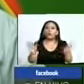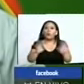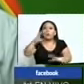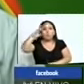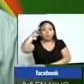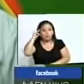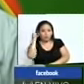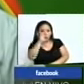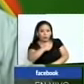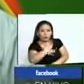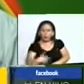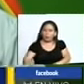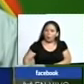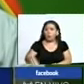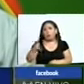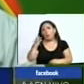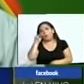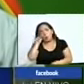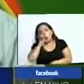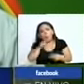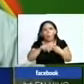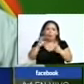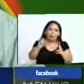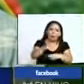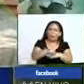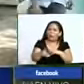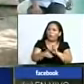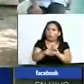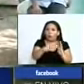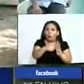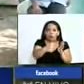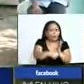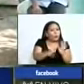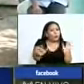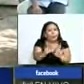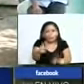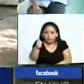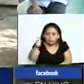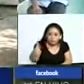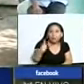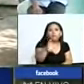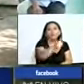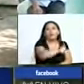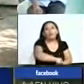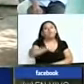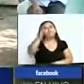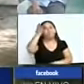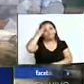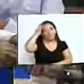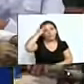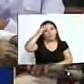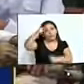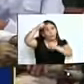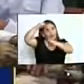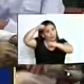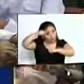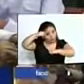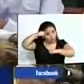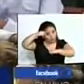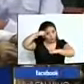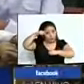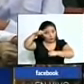el señor presidente, los diputados, ni yo como alcalde, no, que es conciencia de cada persona. Indudablemente, si nosotros